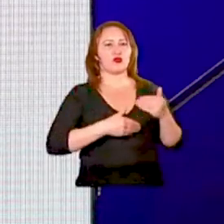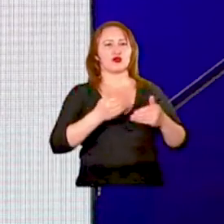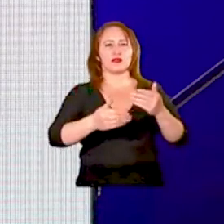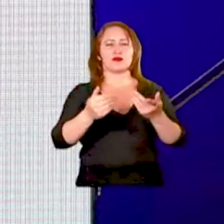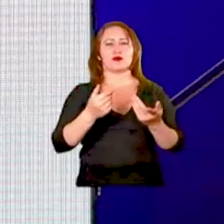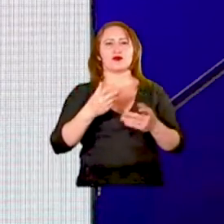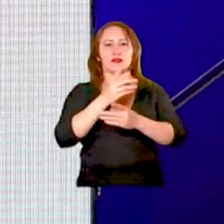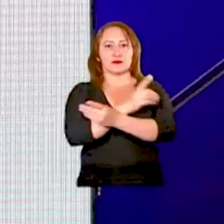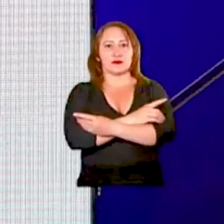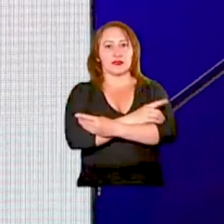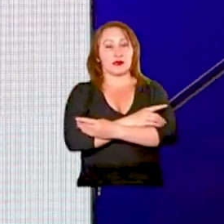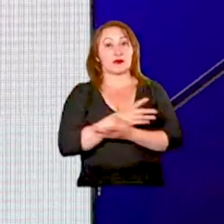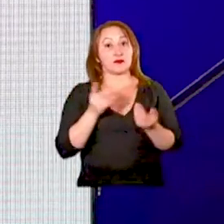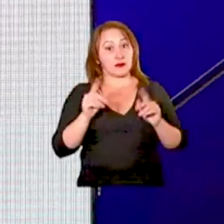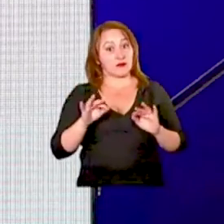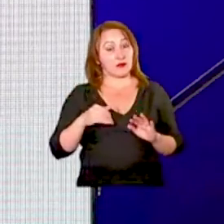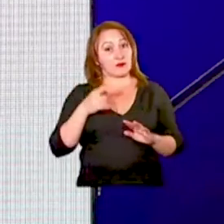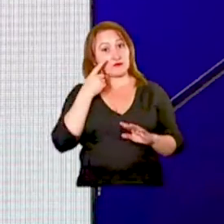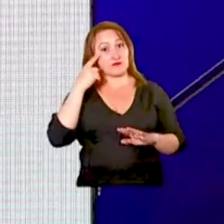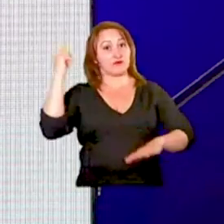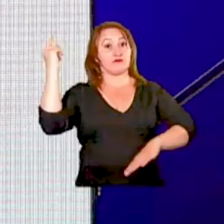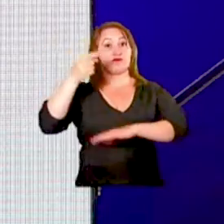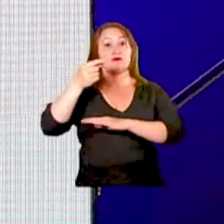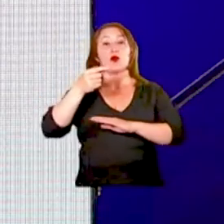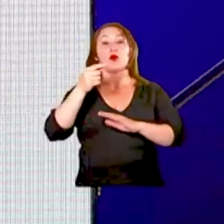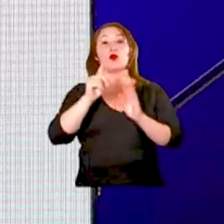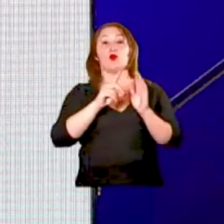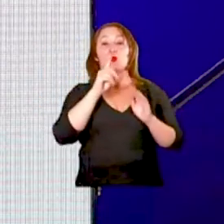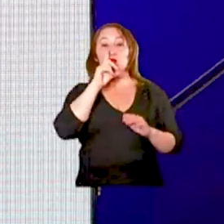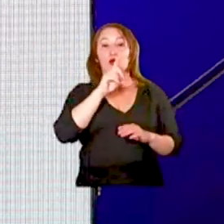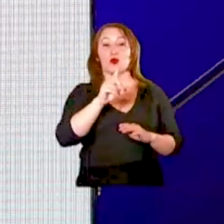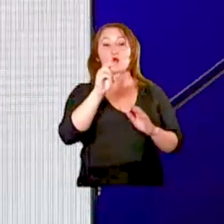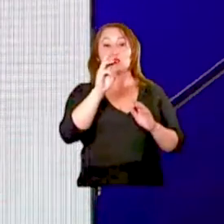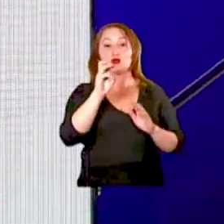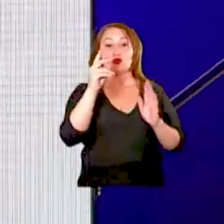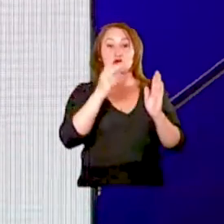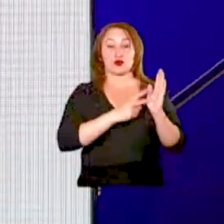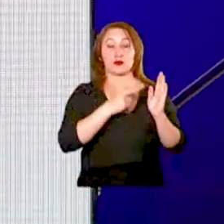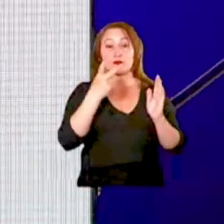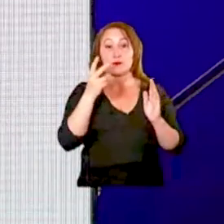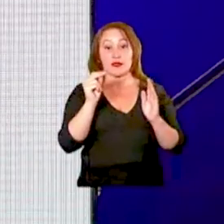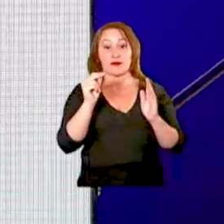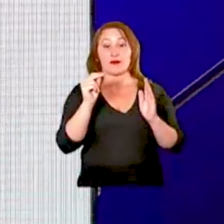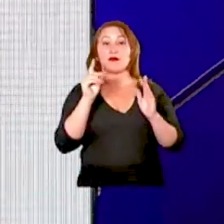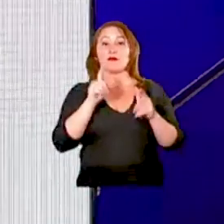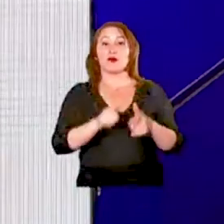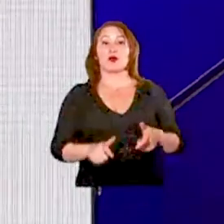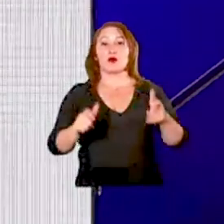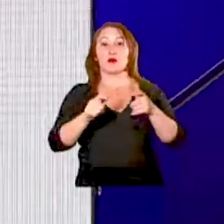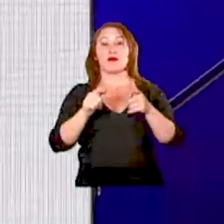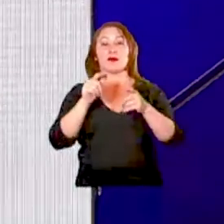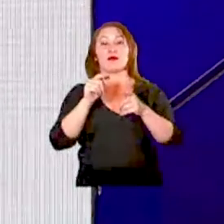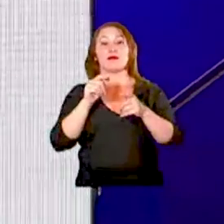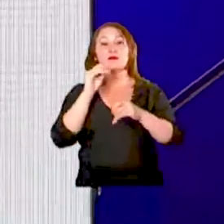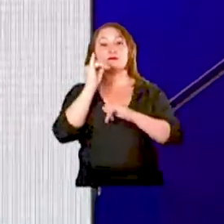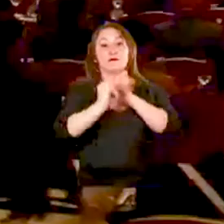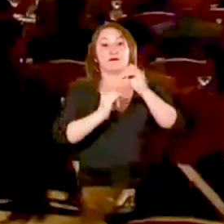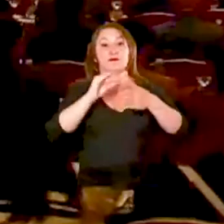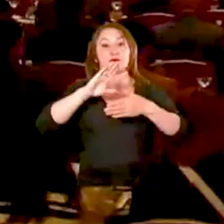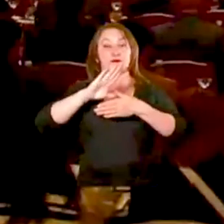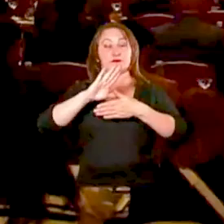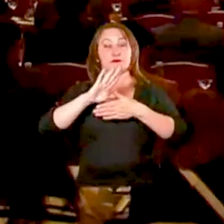procesos disciplinarios y a la sentencia del 8 de julio de 2020 de la Corte Interamericana de Derechos